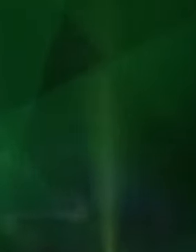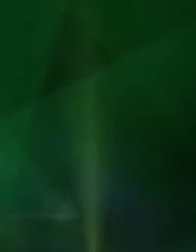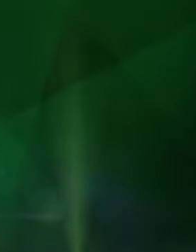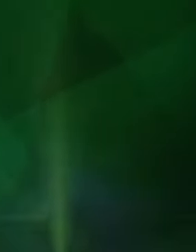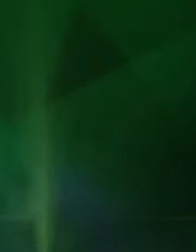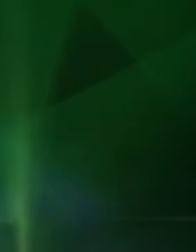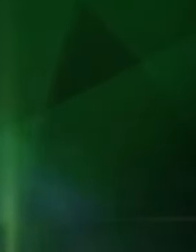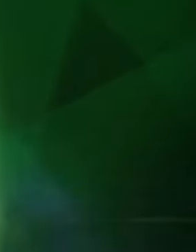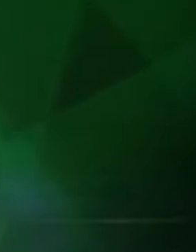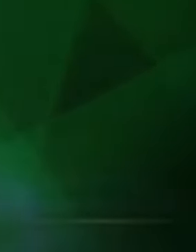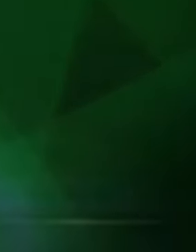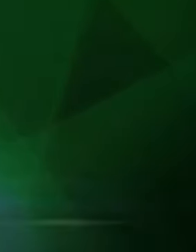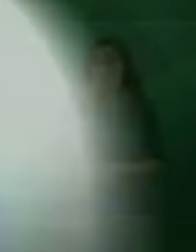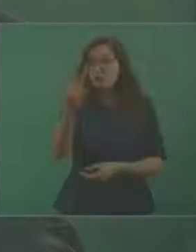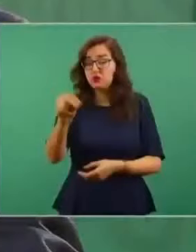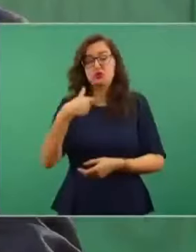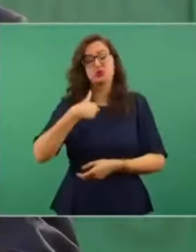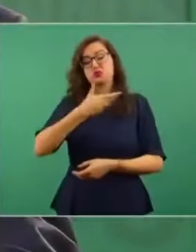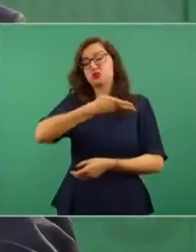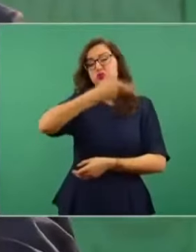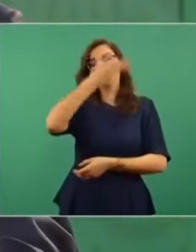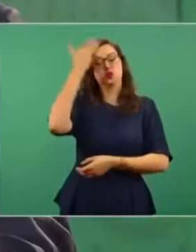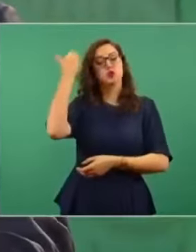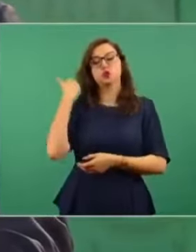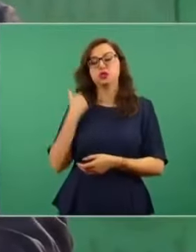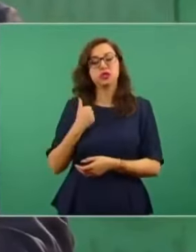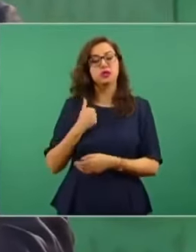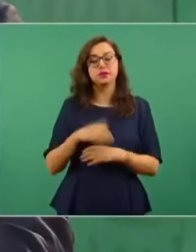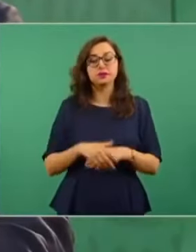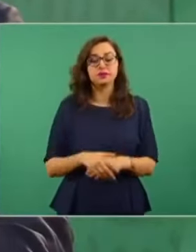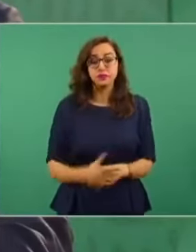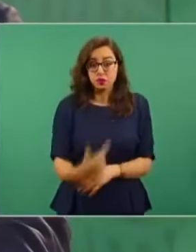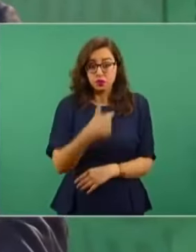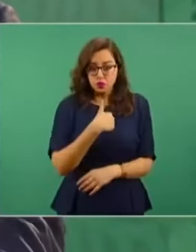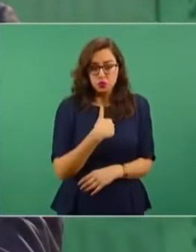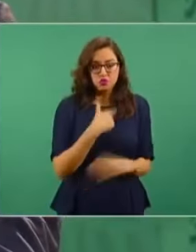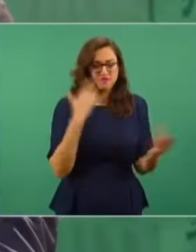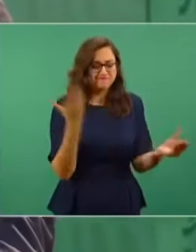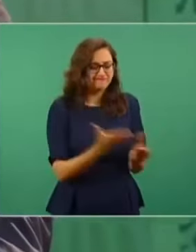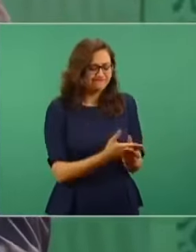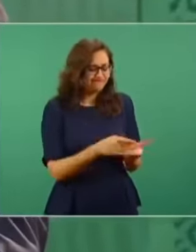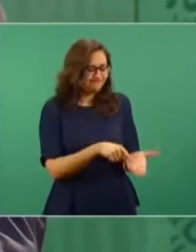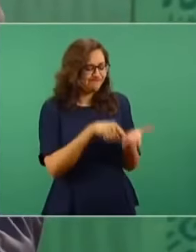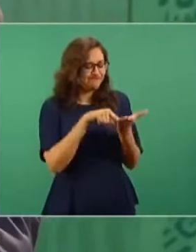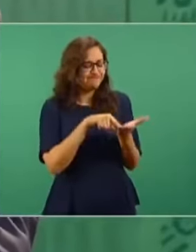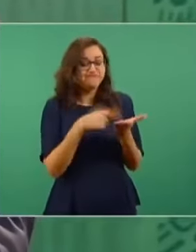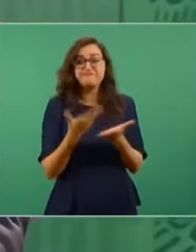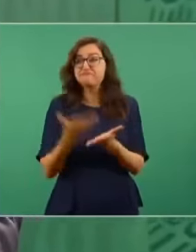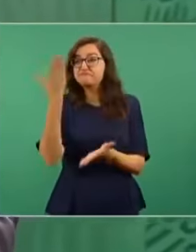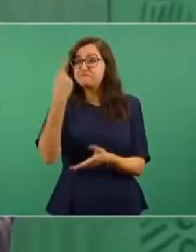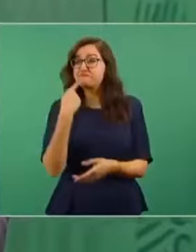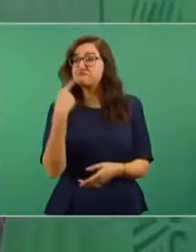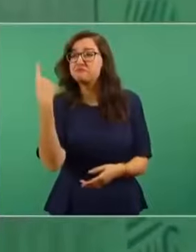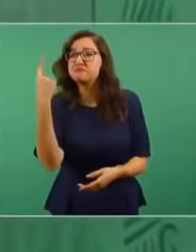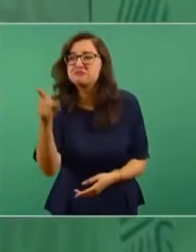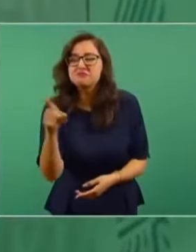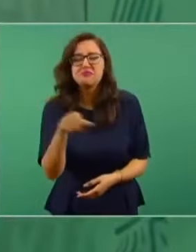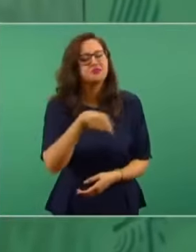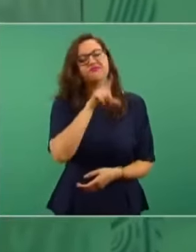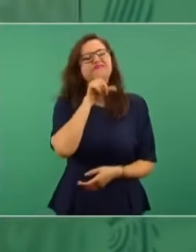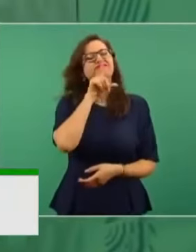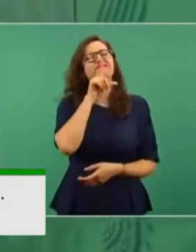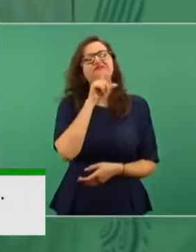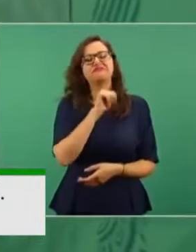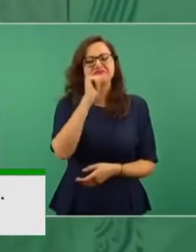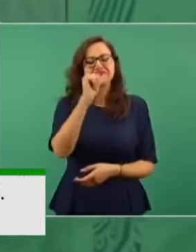espacio informativo, el periodista Miguel Vadillo, director de la revista Contralínea, cuestionó al presidente López Obrador sobre un expediente de